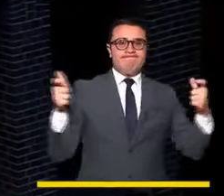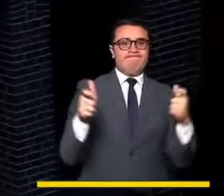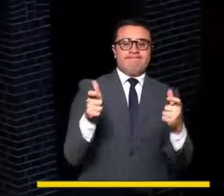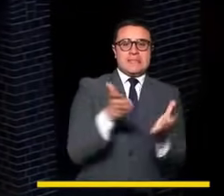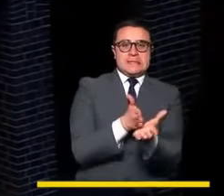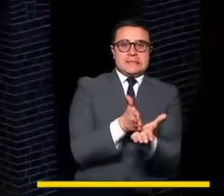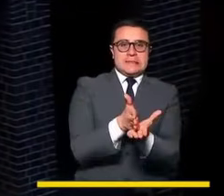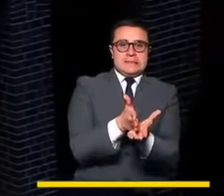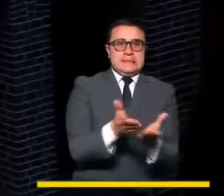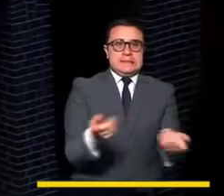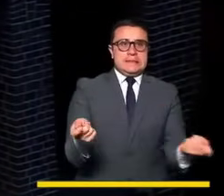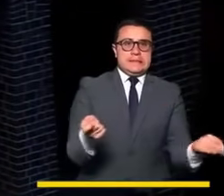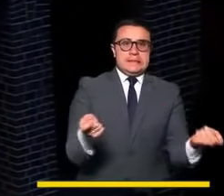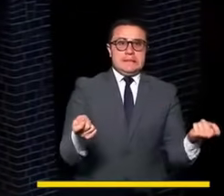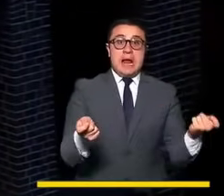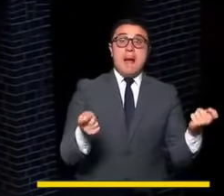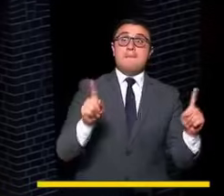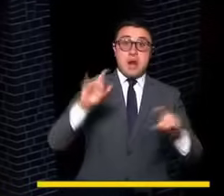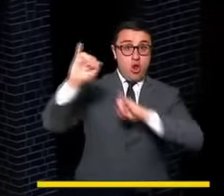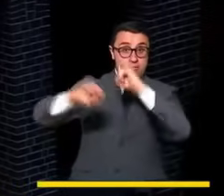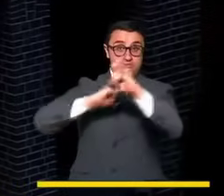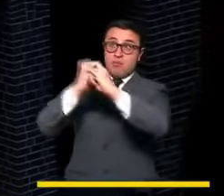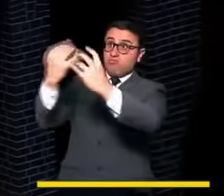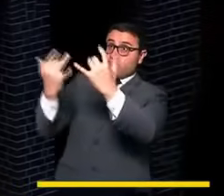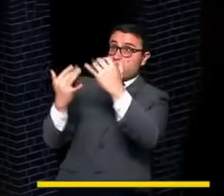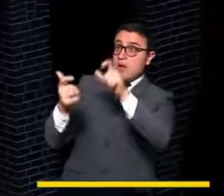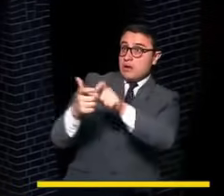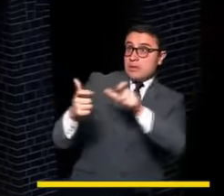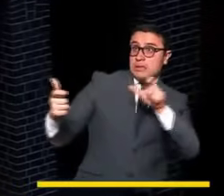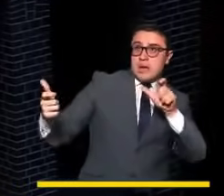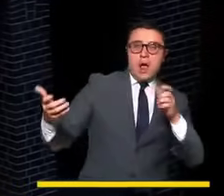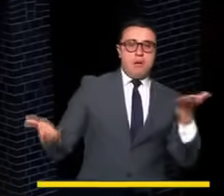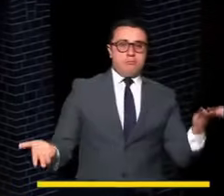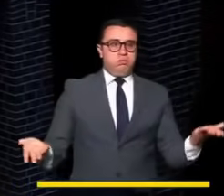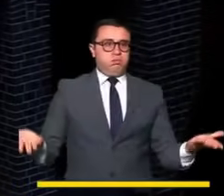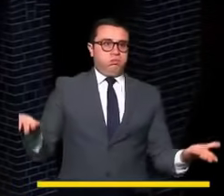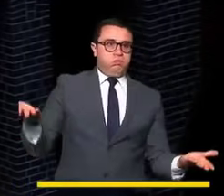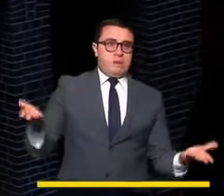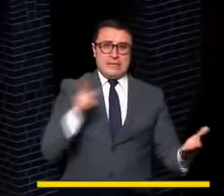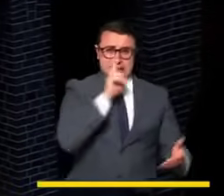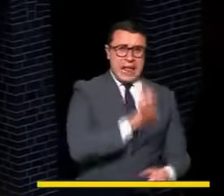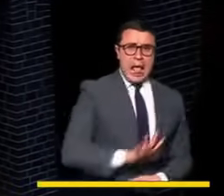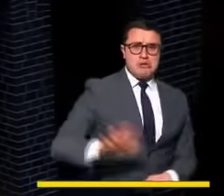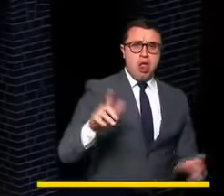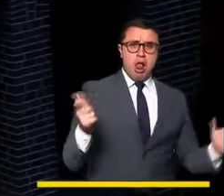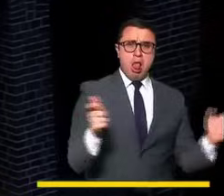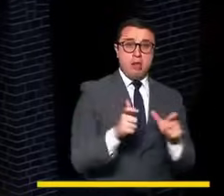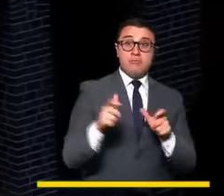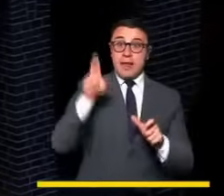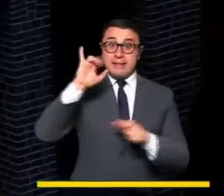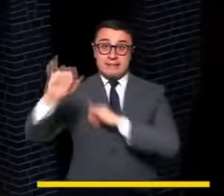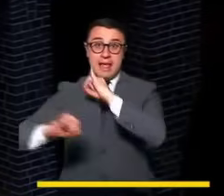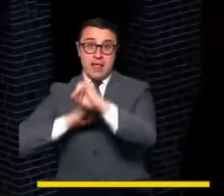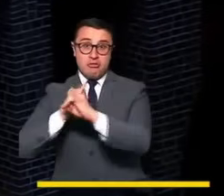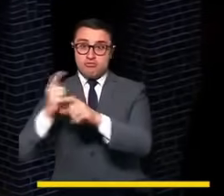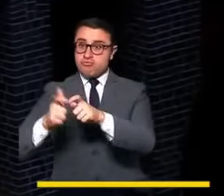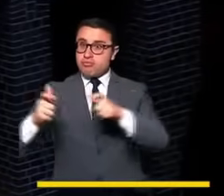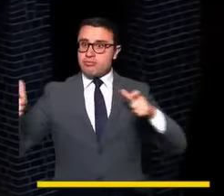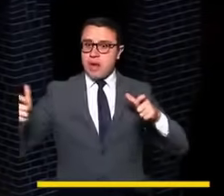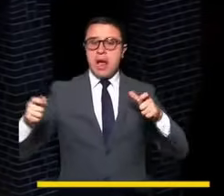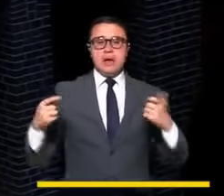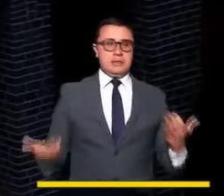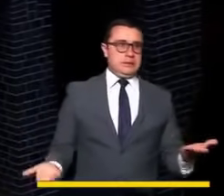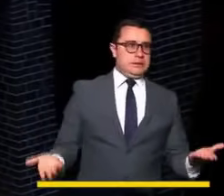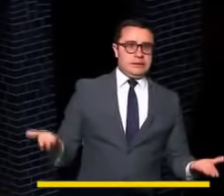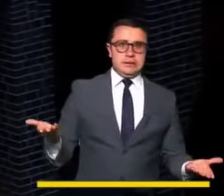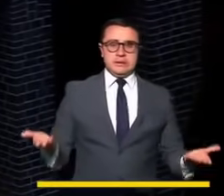efecto positivo del turismo externo. Desde el punto de vista económico, el gobierno ha logrado una meta que